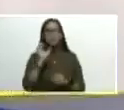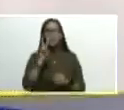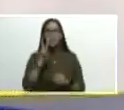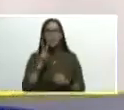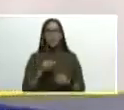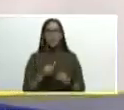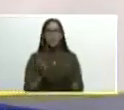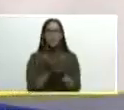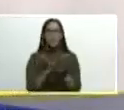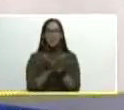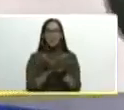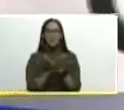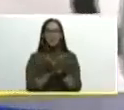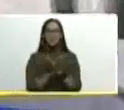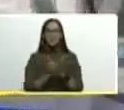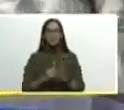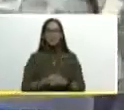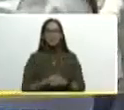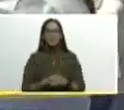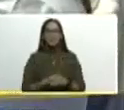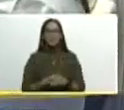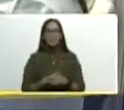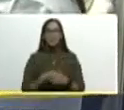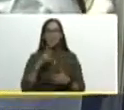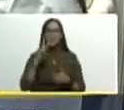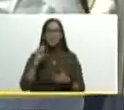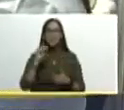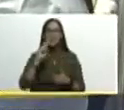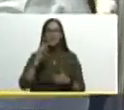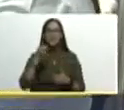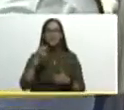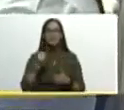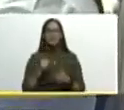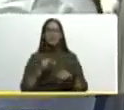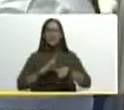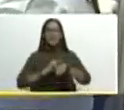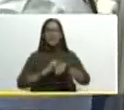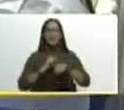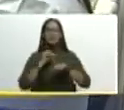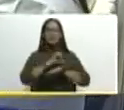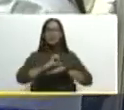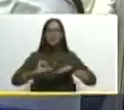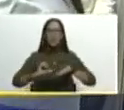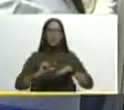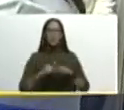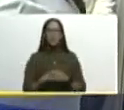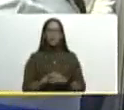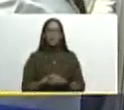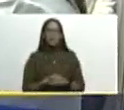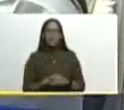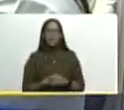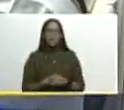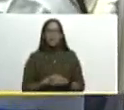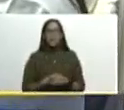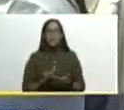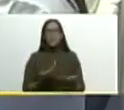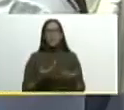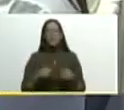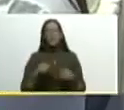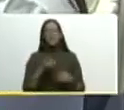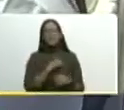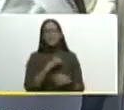La escuela... UCB. Sí, cómo no. La escuela José María Vargas como médico cirujano y el Universitario de Caracas como cardiólogo y como